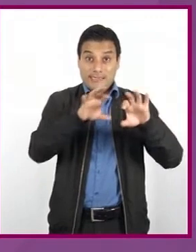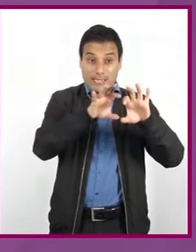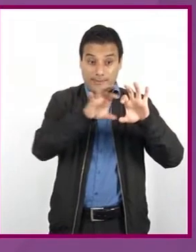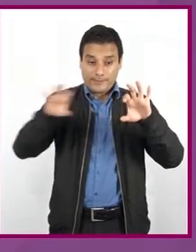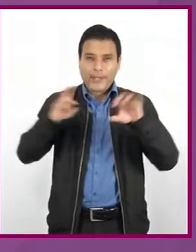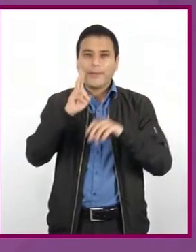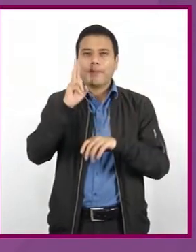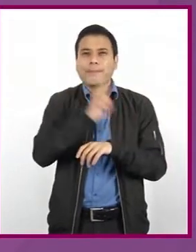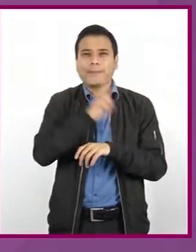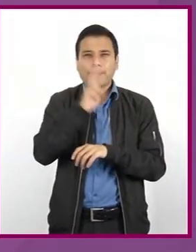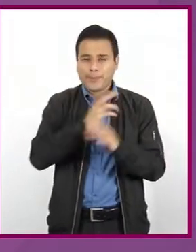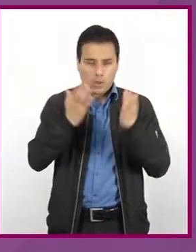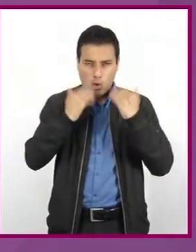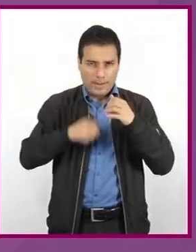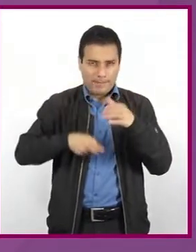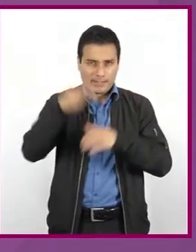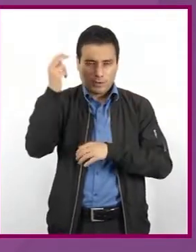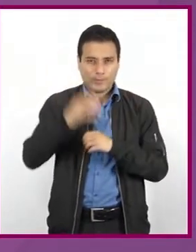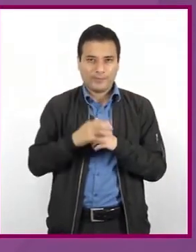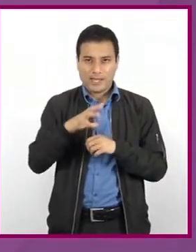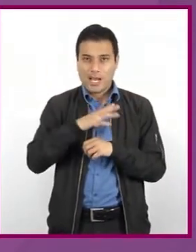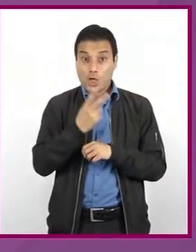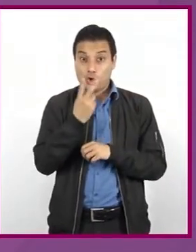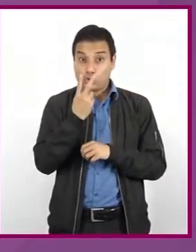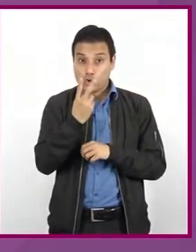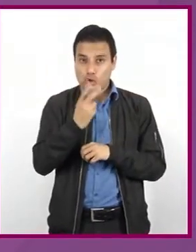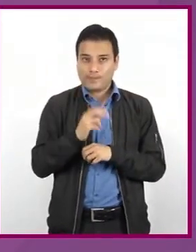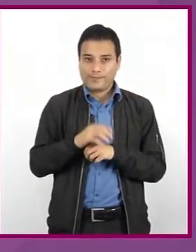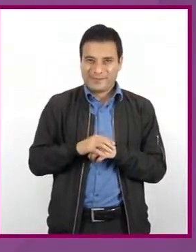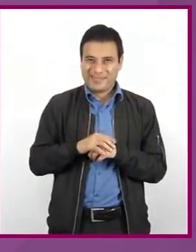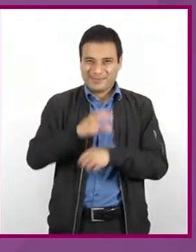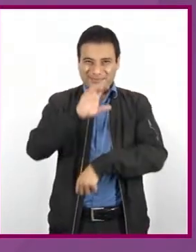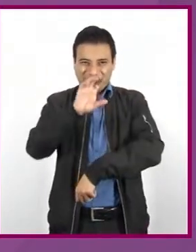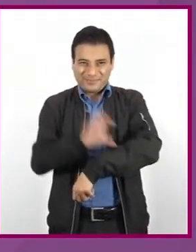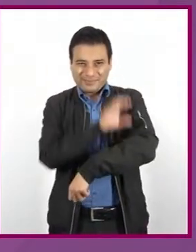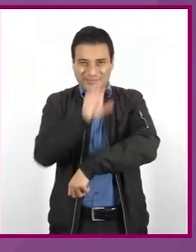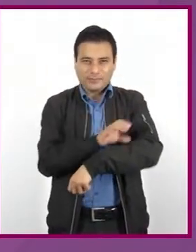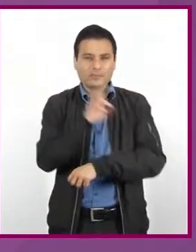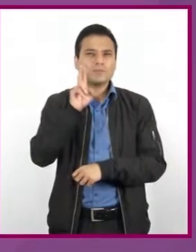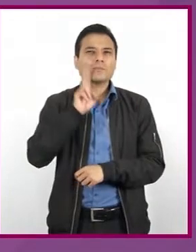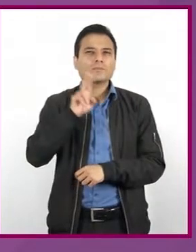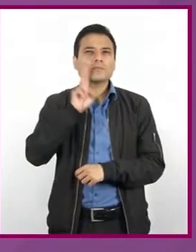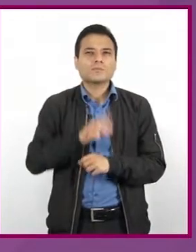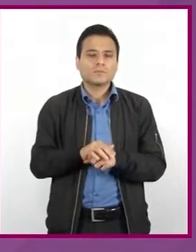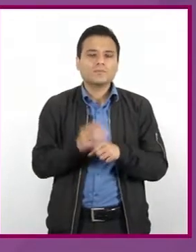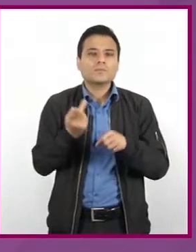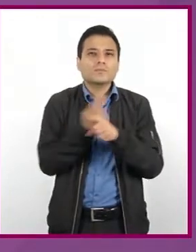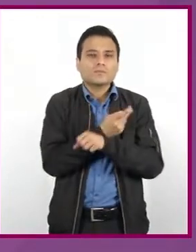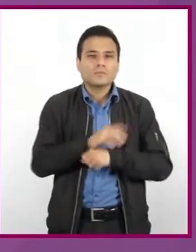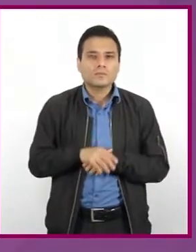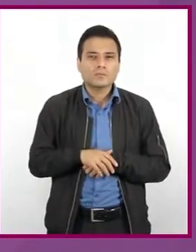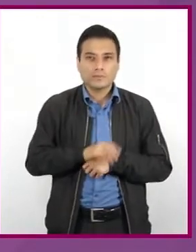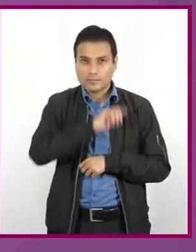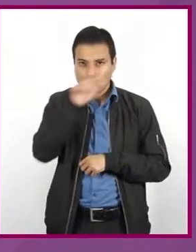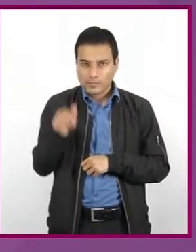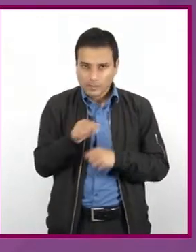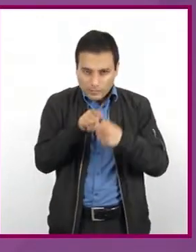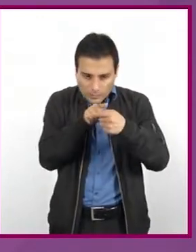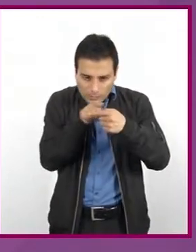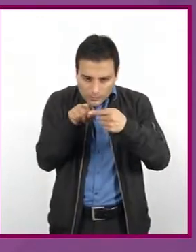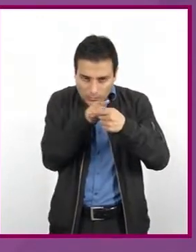al vacío y equipado con 2 electrodos, se le aplicaba un voltaje alto. Lo que observaron fue que se generaba